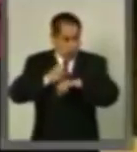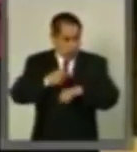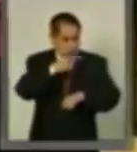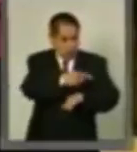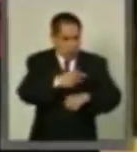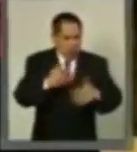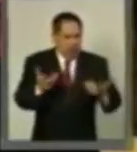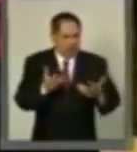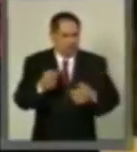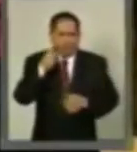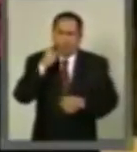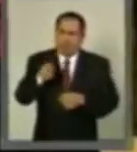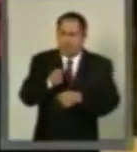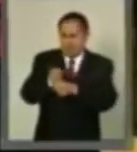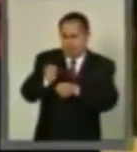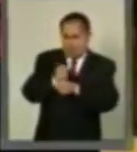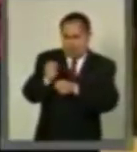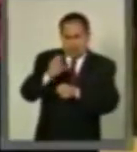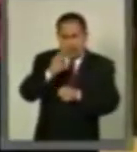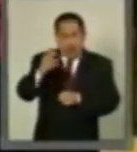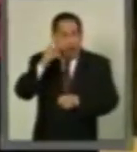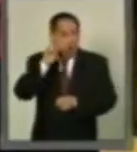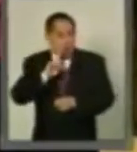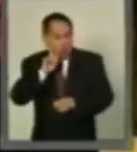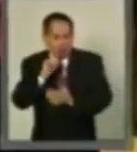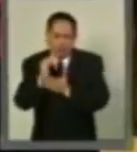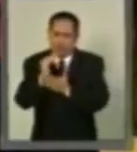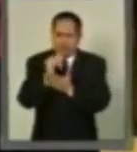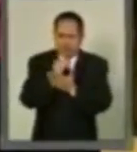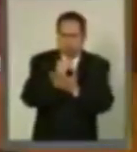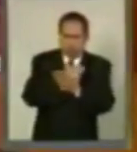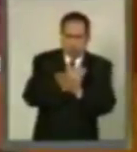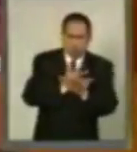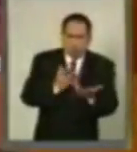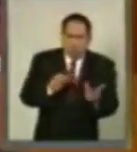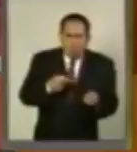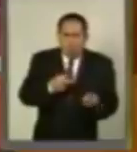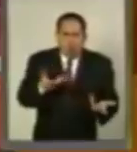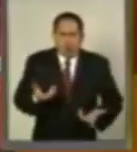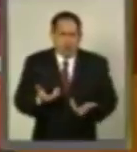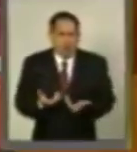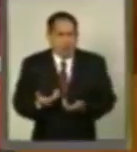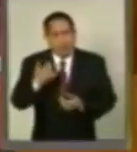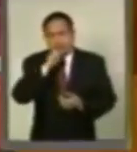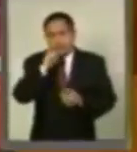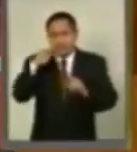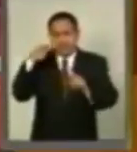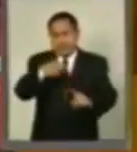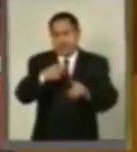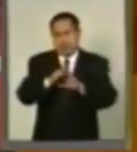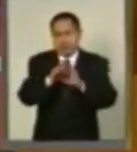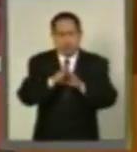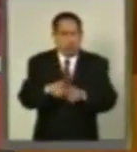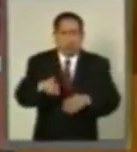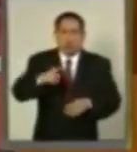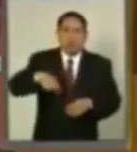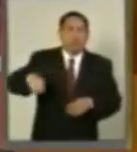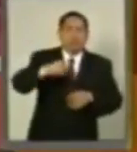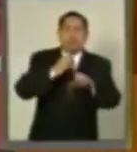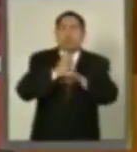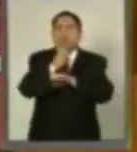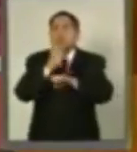para prevenir y erradicar la violencia contra las mujeres y particularmente para apoyar a las